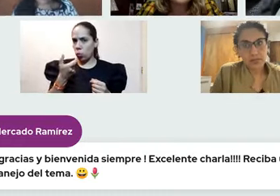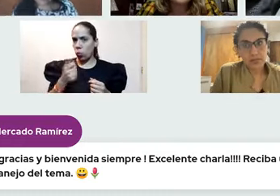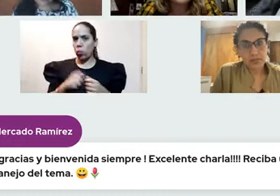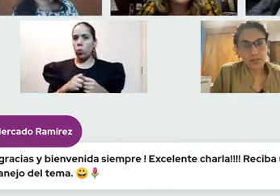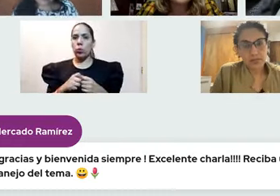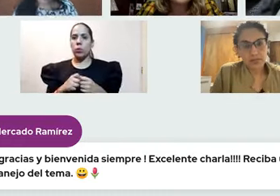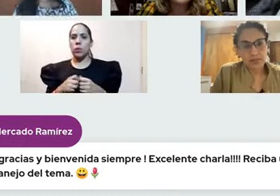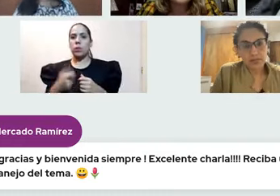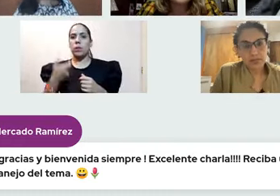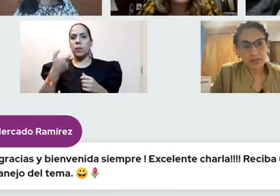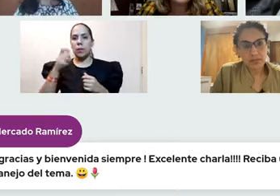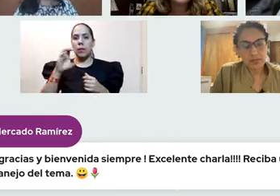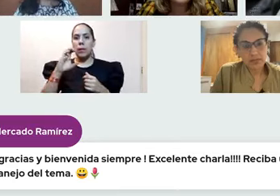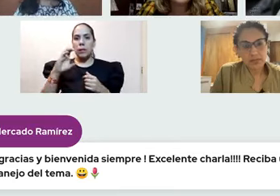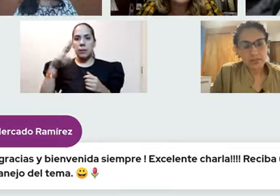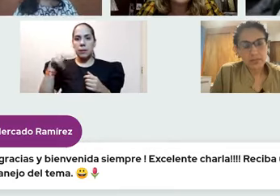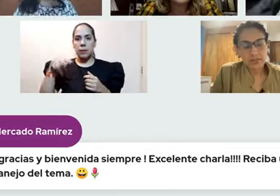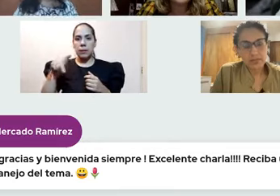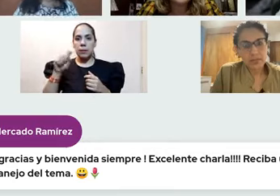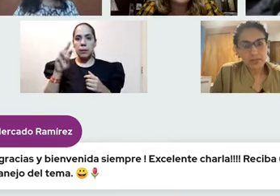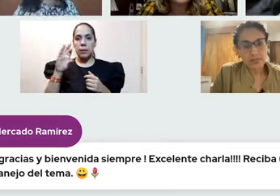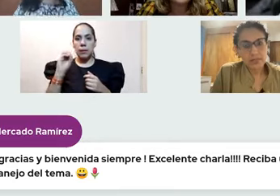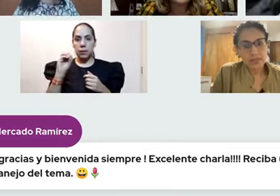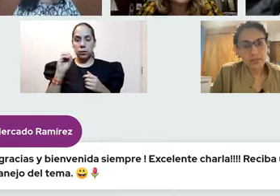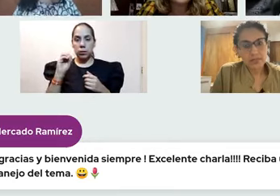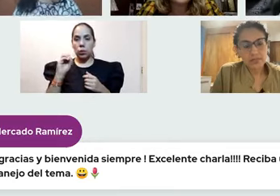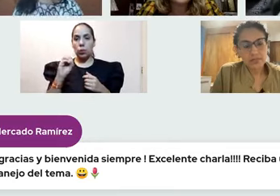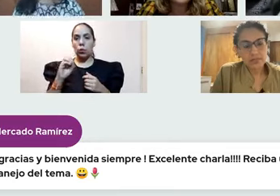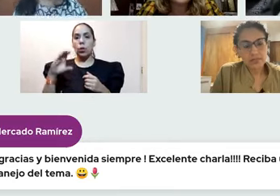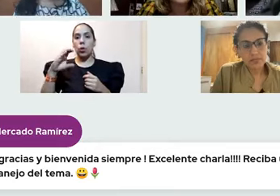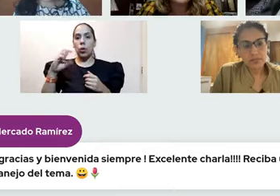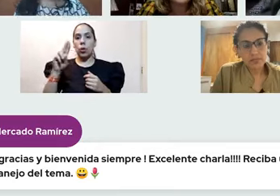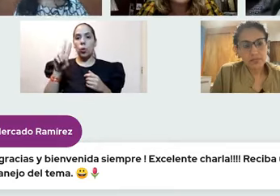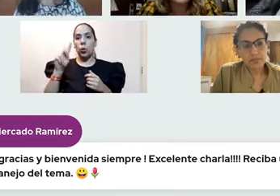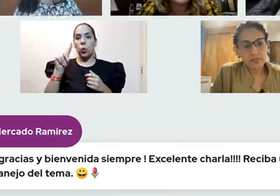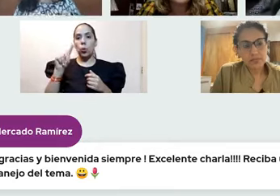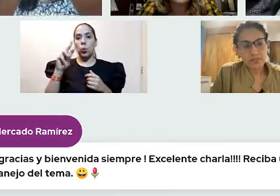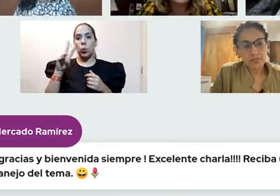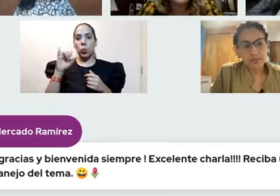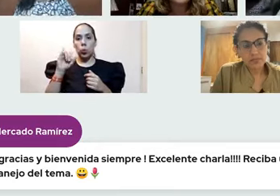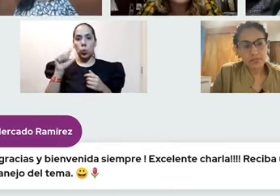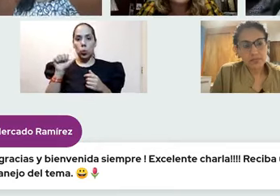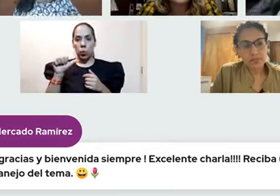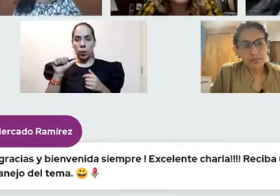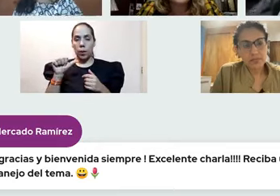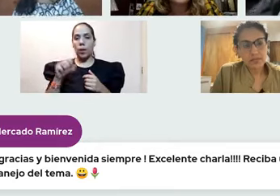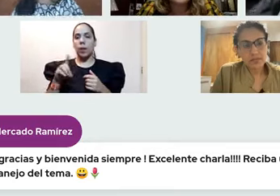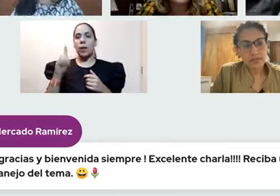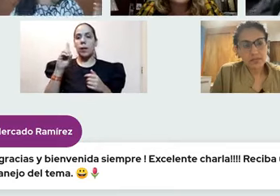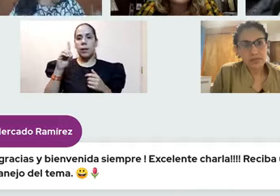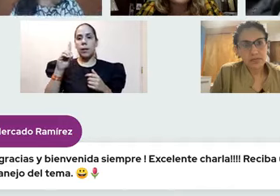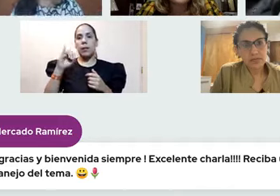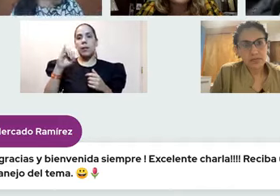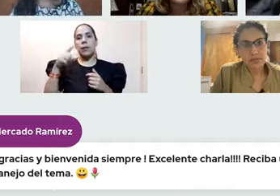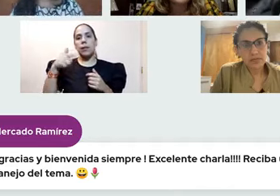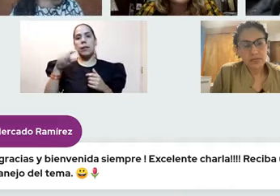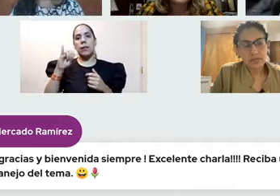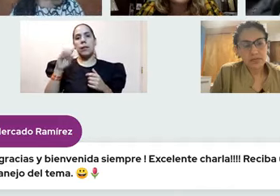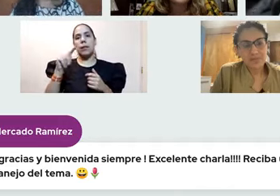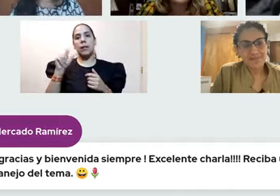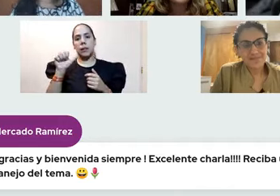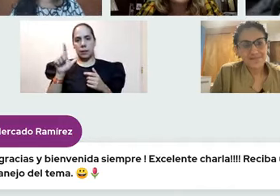Digital, aquí en la Ciudad de México, los sábados de 11 a 3 de la tarde.